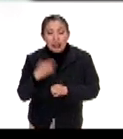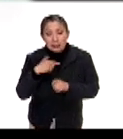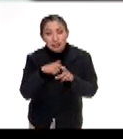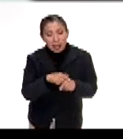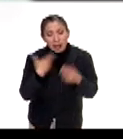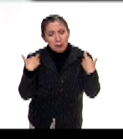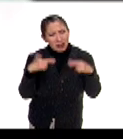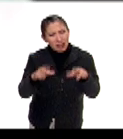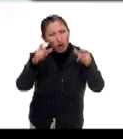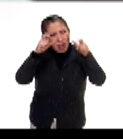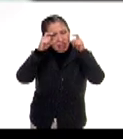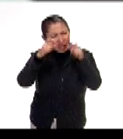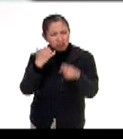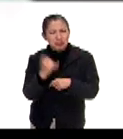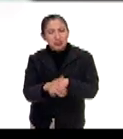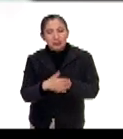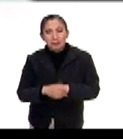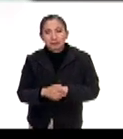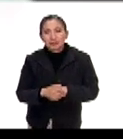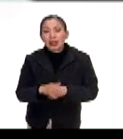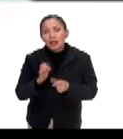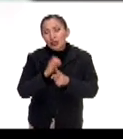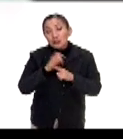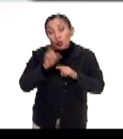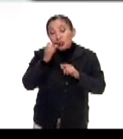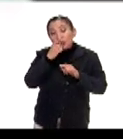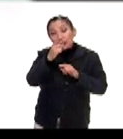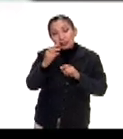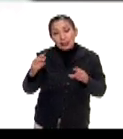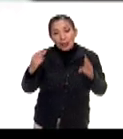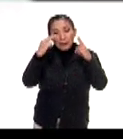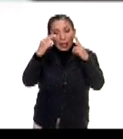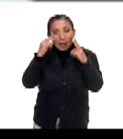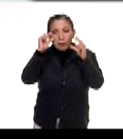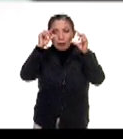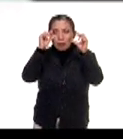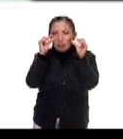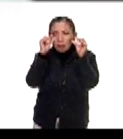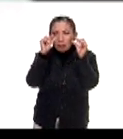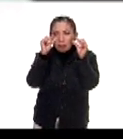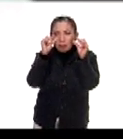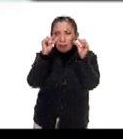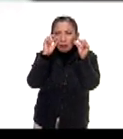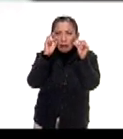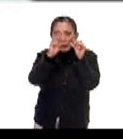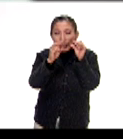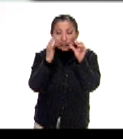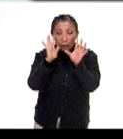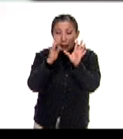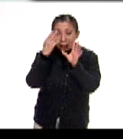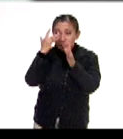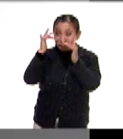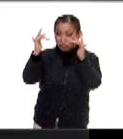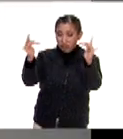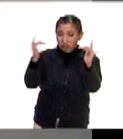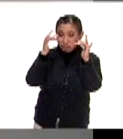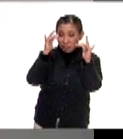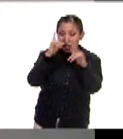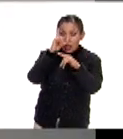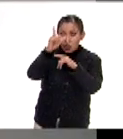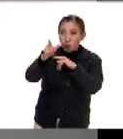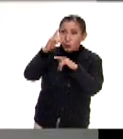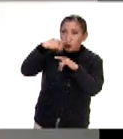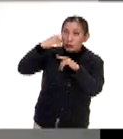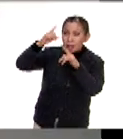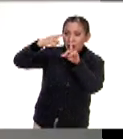siguen representando con sus lentes. Pero entonces decían que cuando te veía cerraba un poquito los ojos y que entonces que se reflejaban las